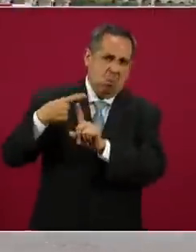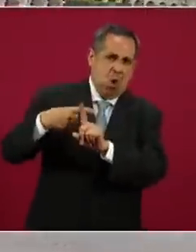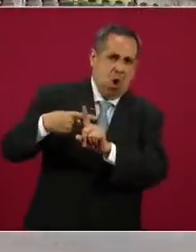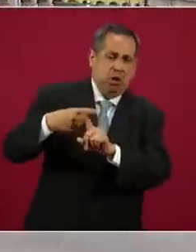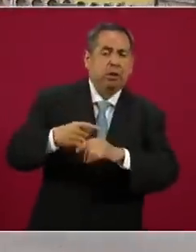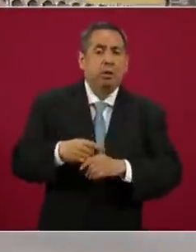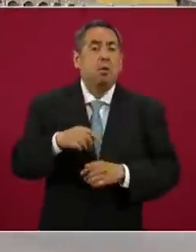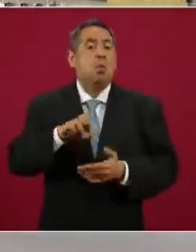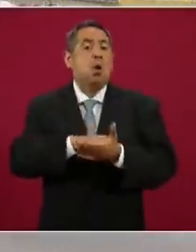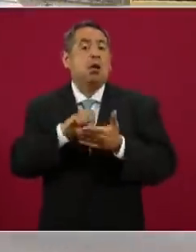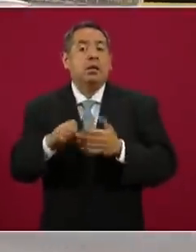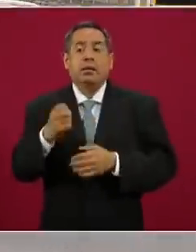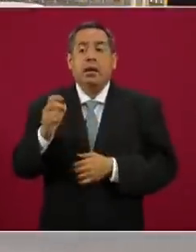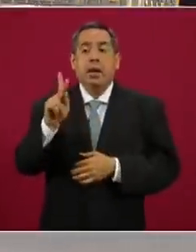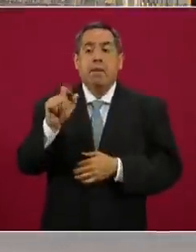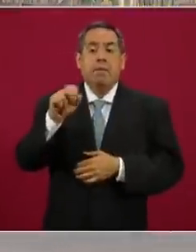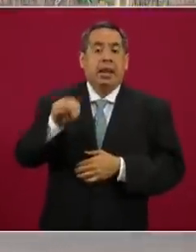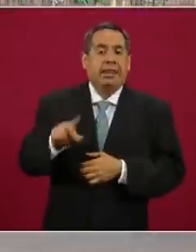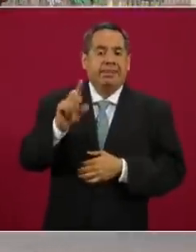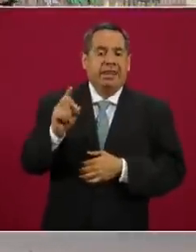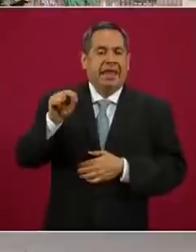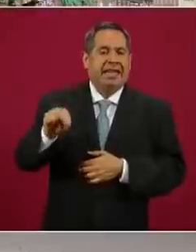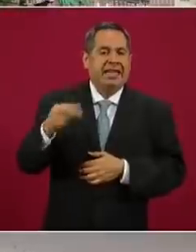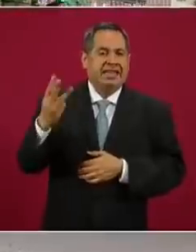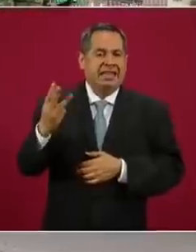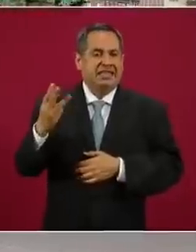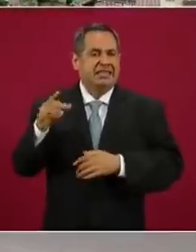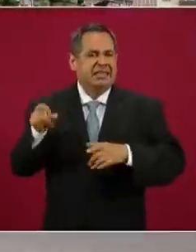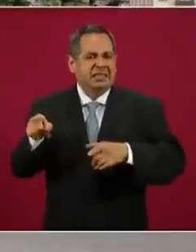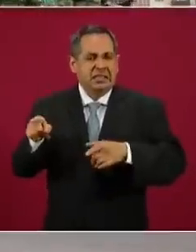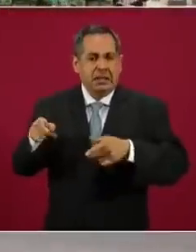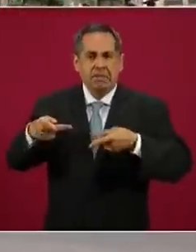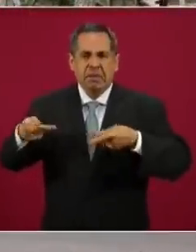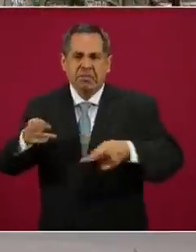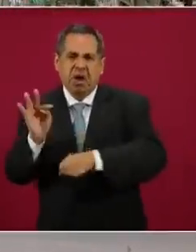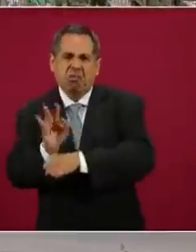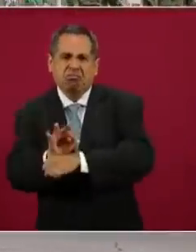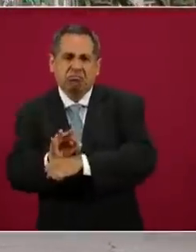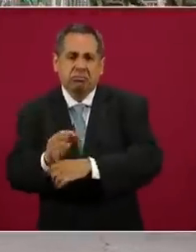del plan dn-iii 13 más